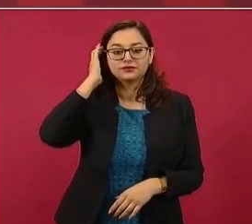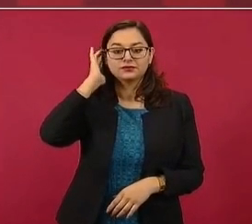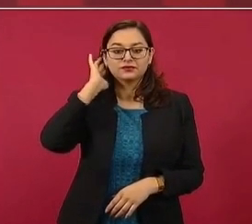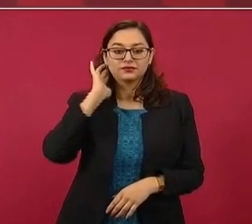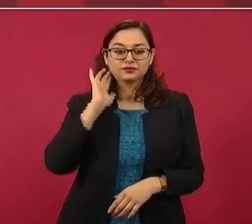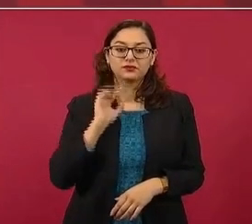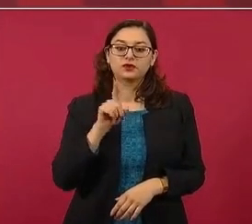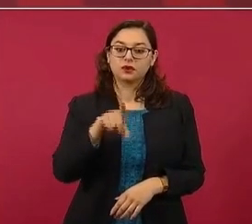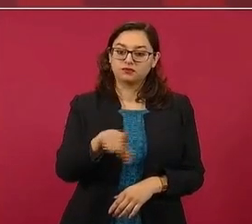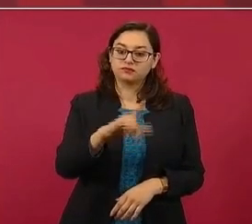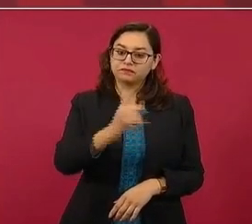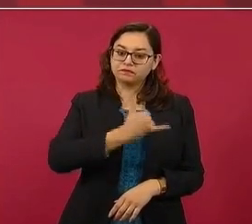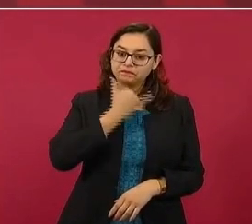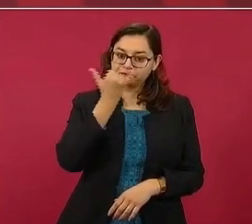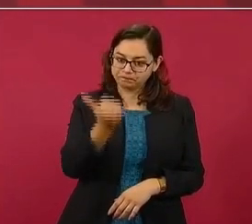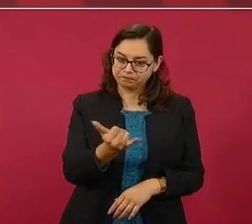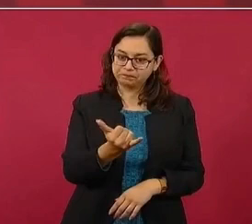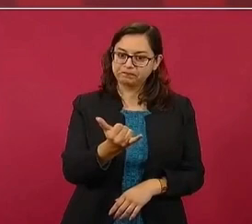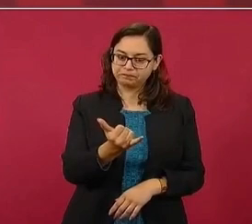incorrecta.